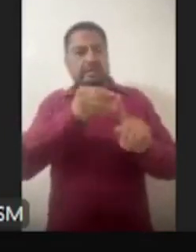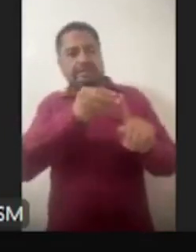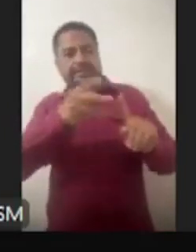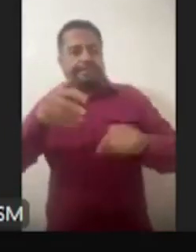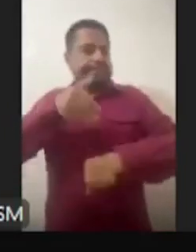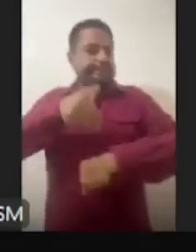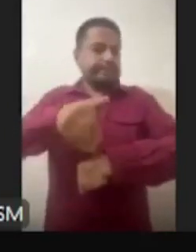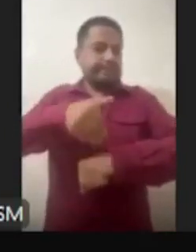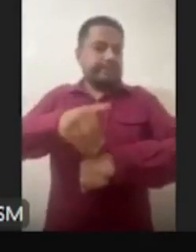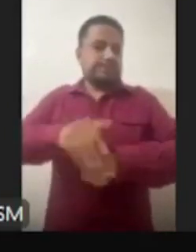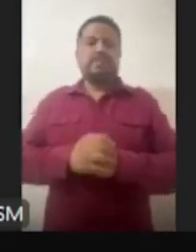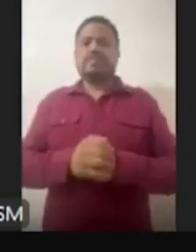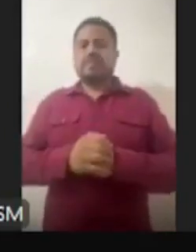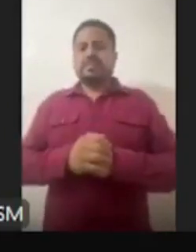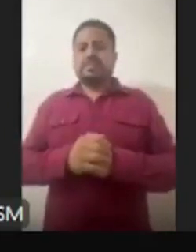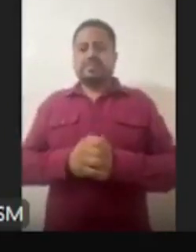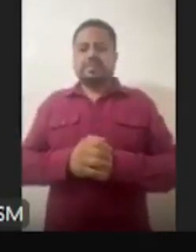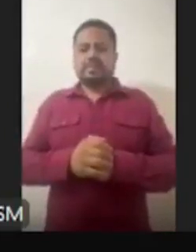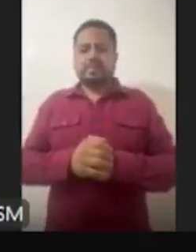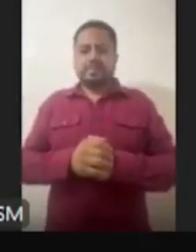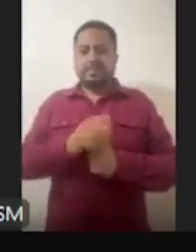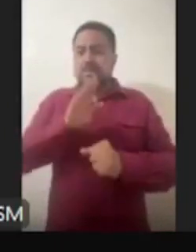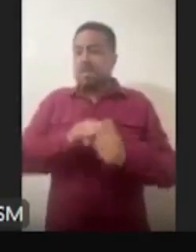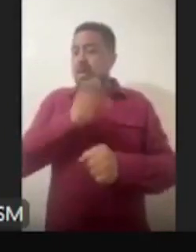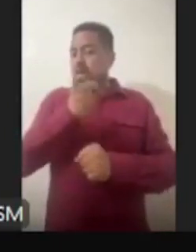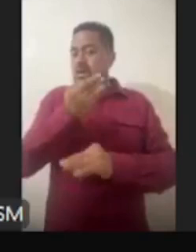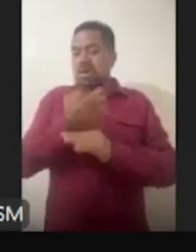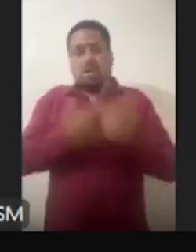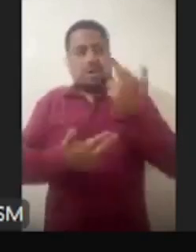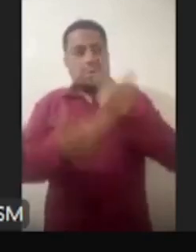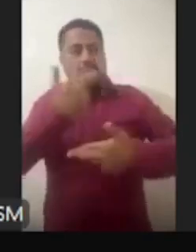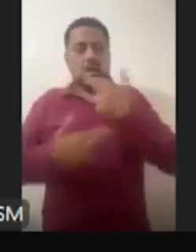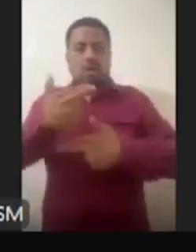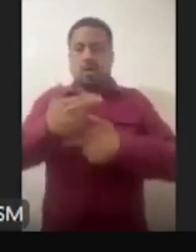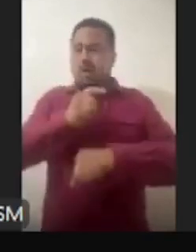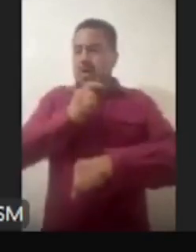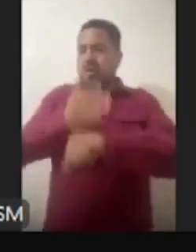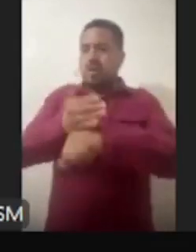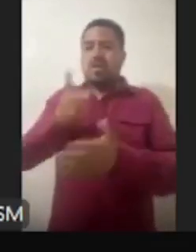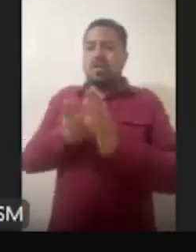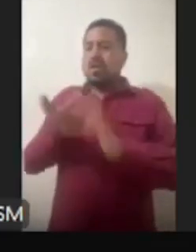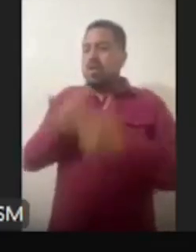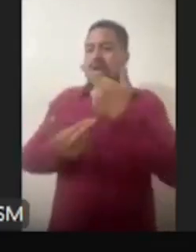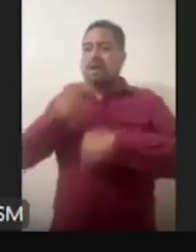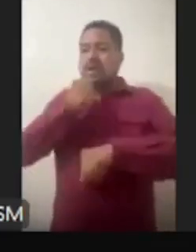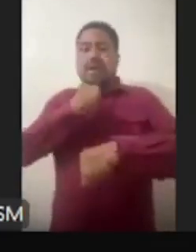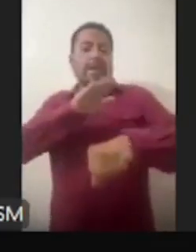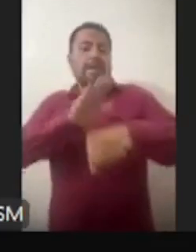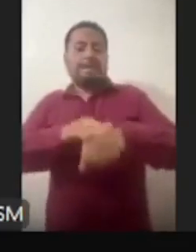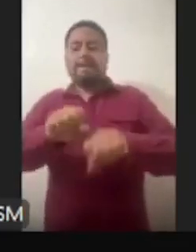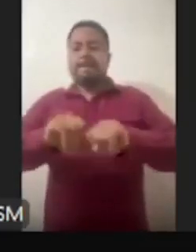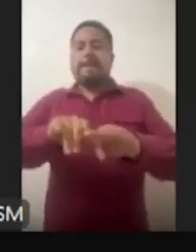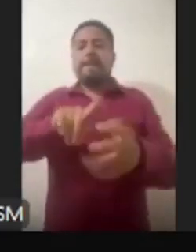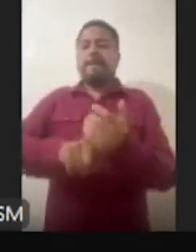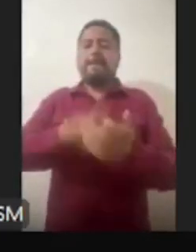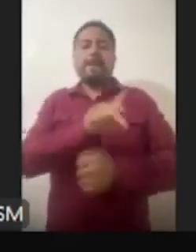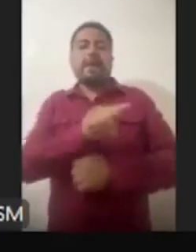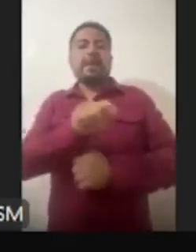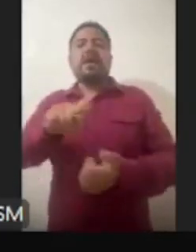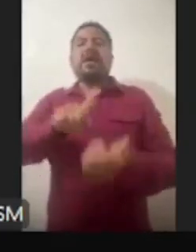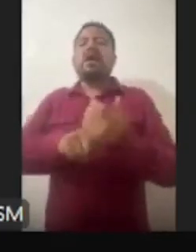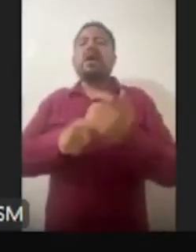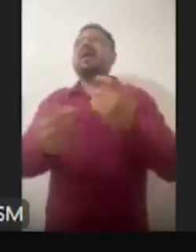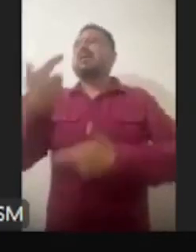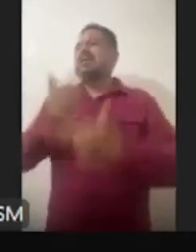/007/2024. Por tanto, la reanudación del cobro de sanciones que en el oficio se notifica al PT fue a consecuencia de la revocación en ese fallo